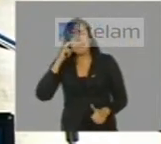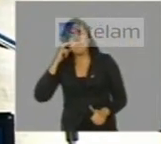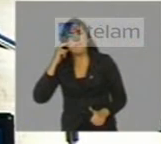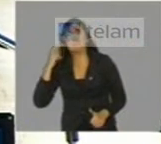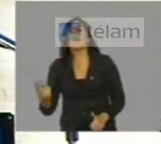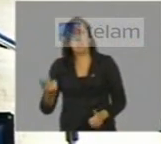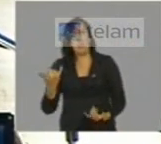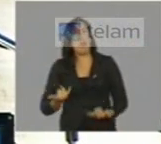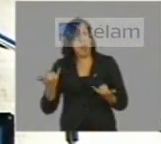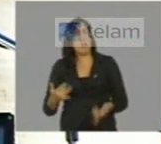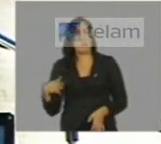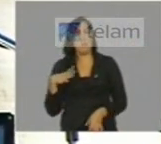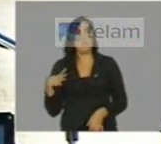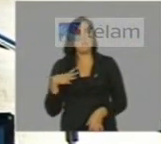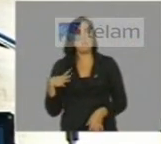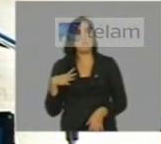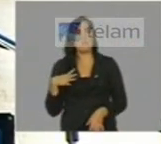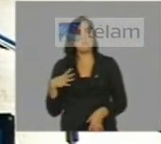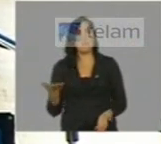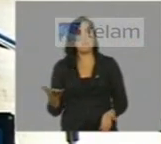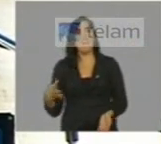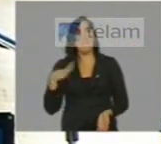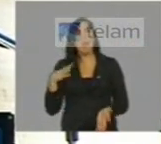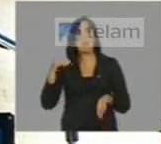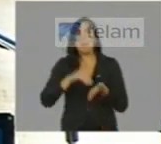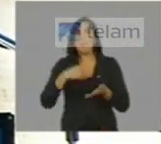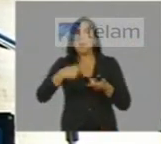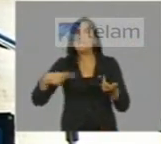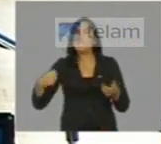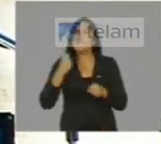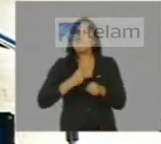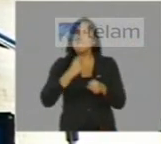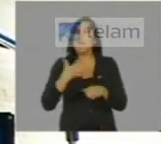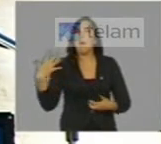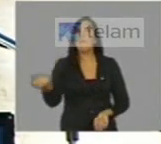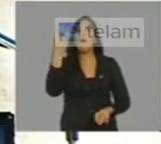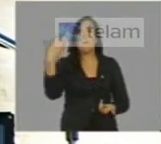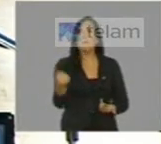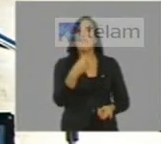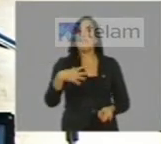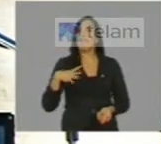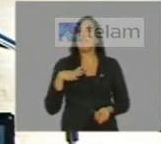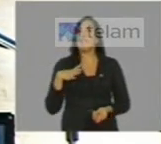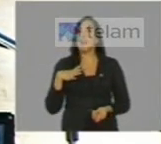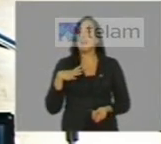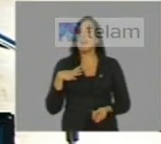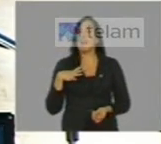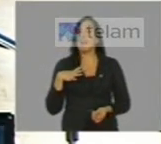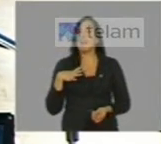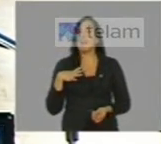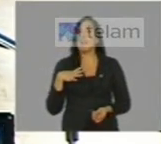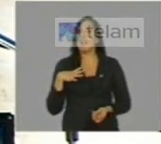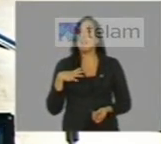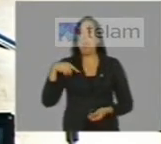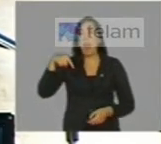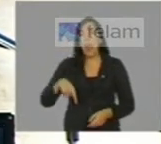todavía tenemos cosas que lograr, sobre todo desde aquí,